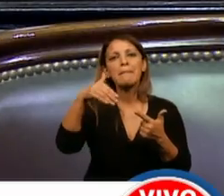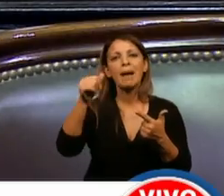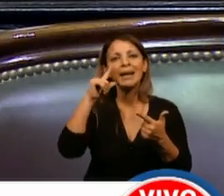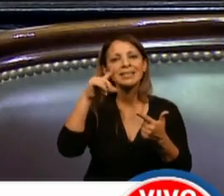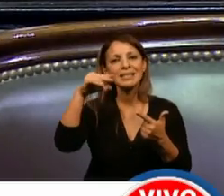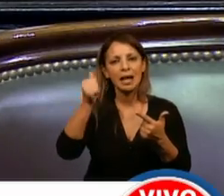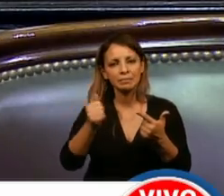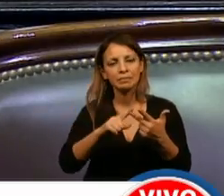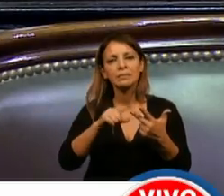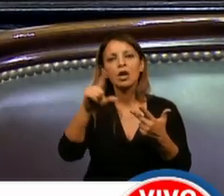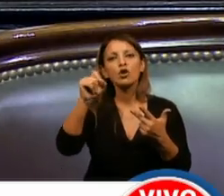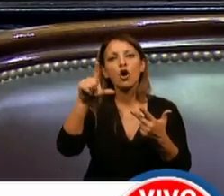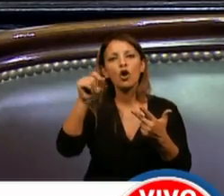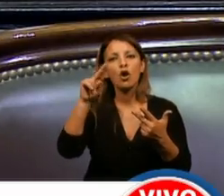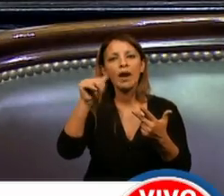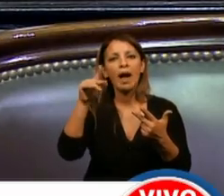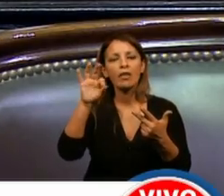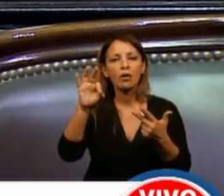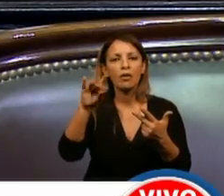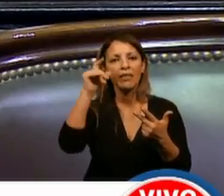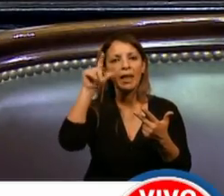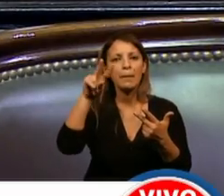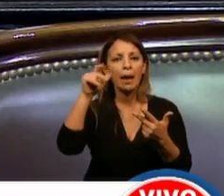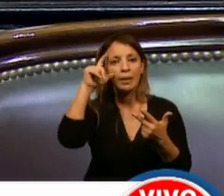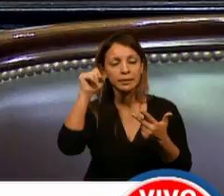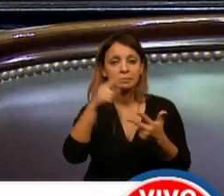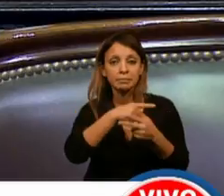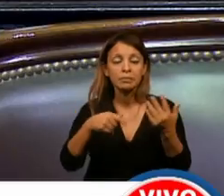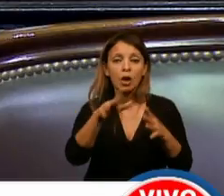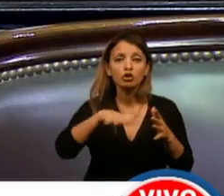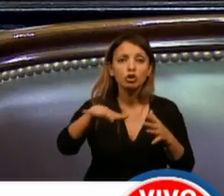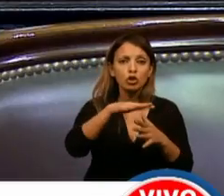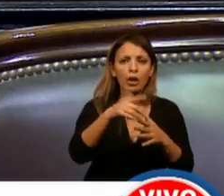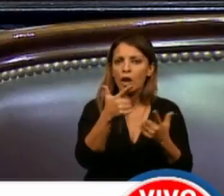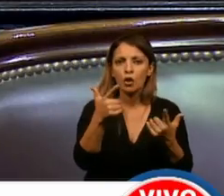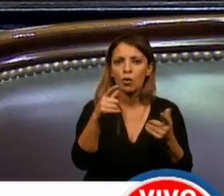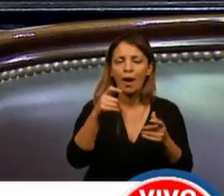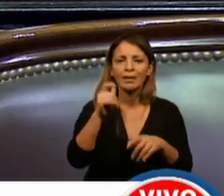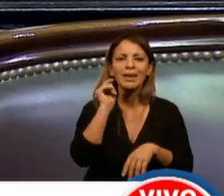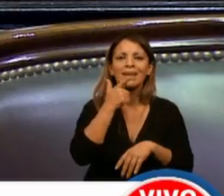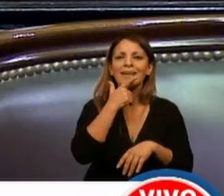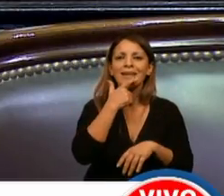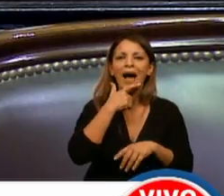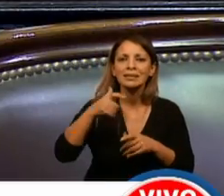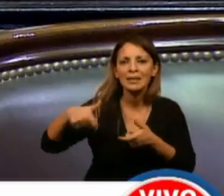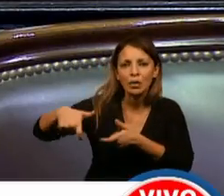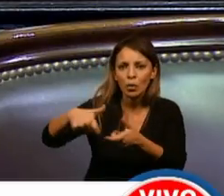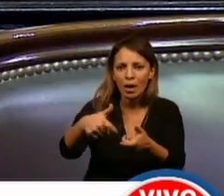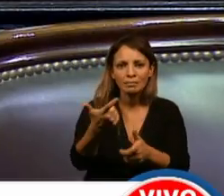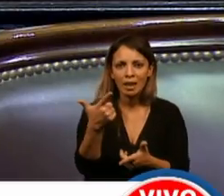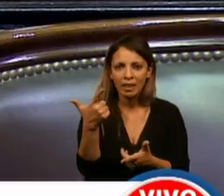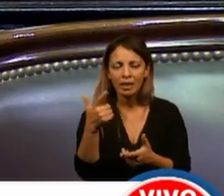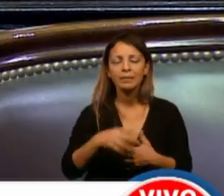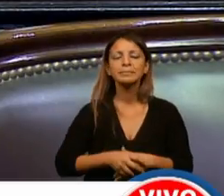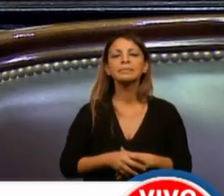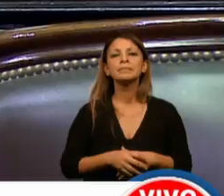y la verdad que esta zona que todavía no tienen gas natural han sido incorporadas son incorporadas en la en